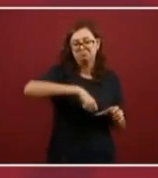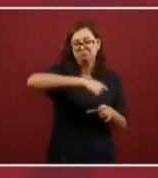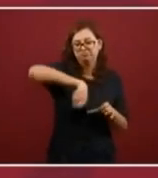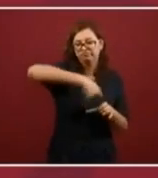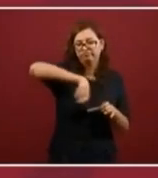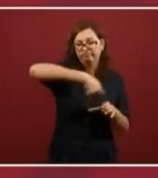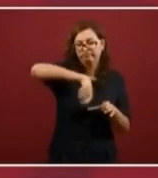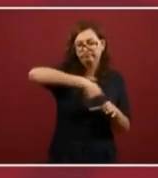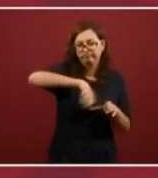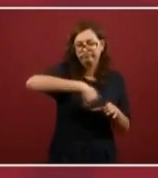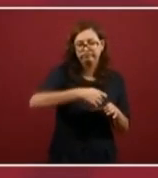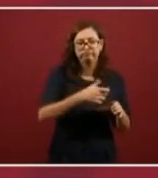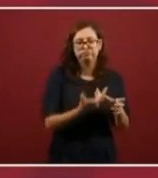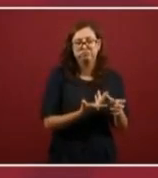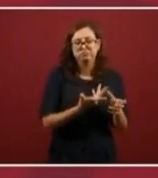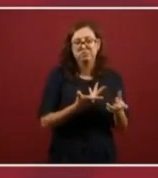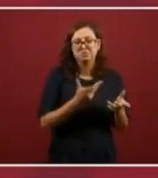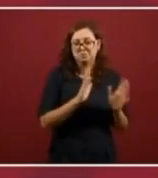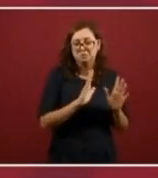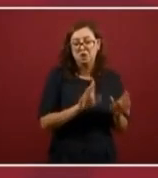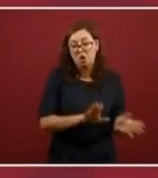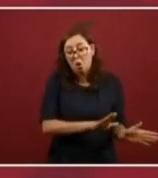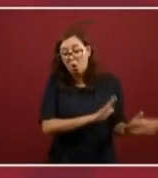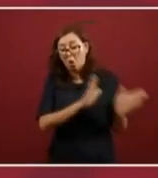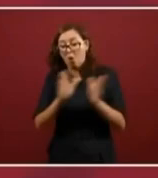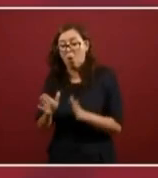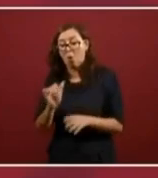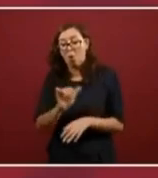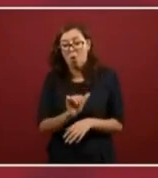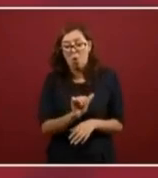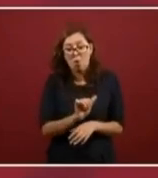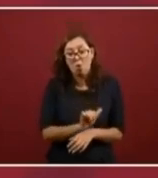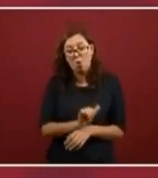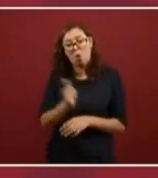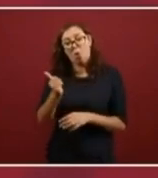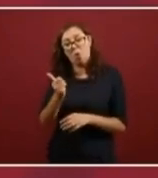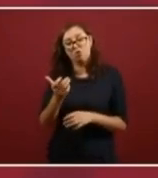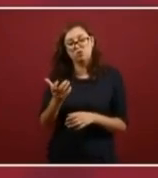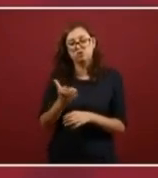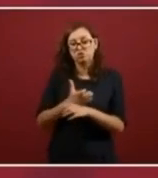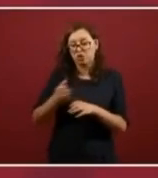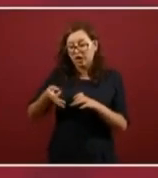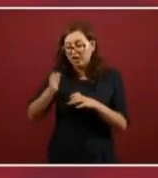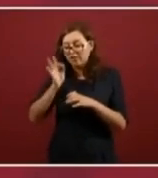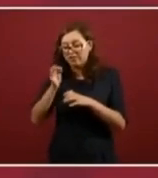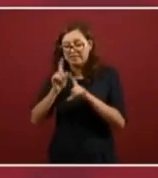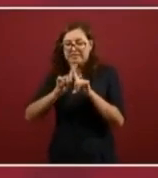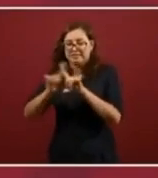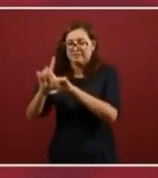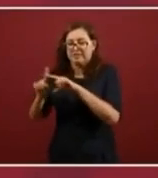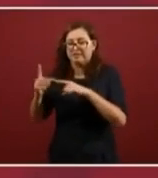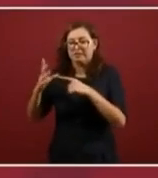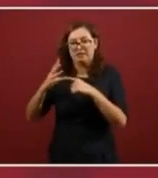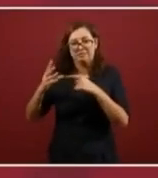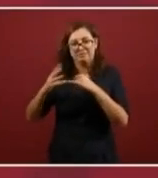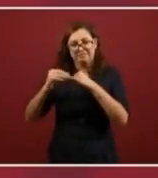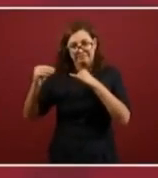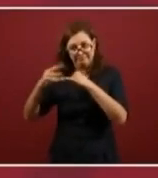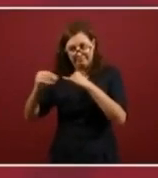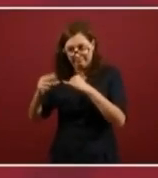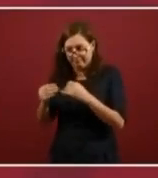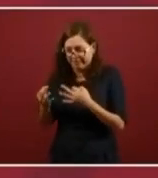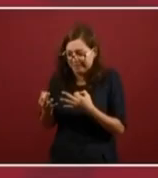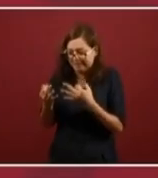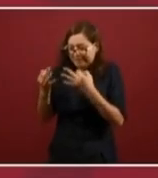El café robusta tiene un destino y tiene otras calidades. Entonces, fomentar la producción de